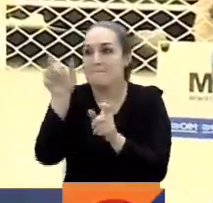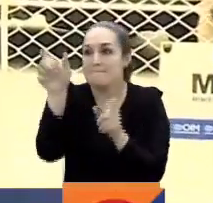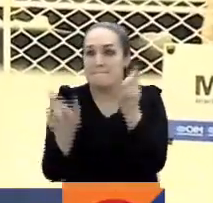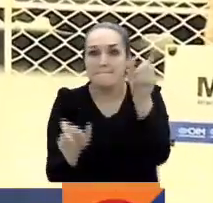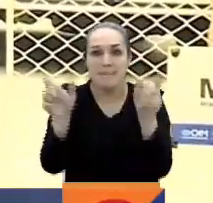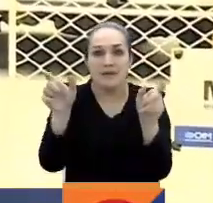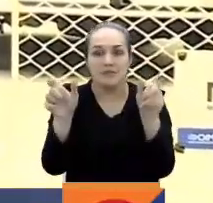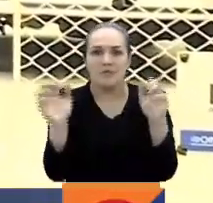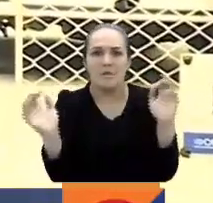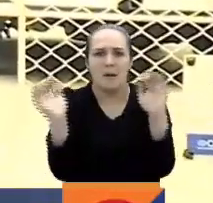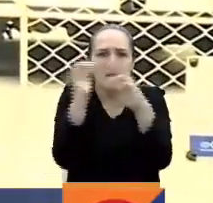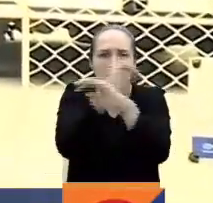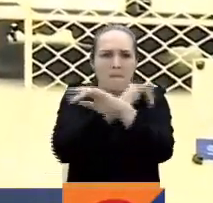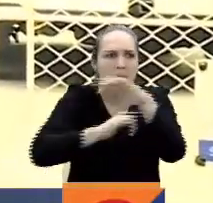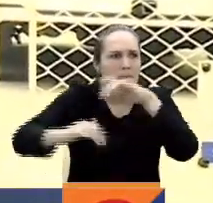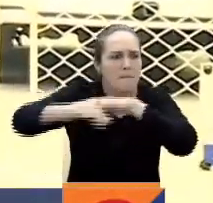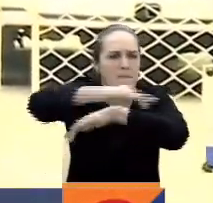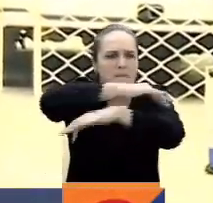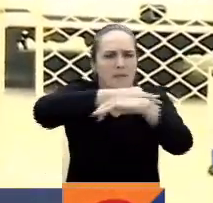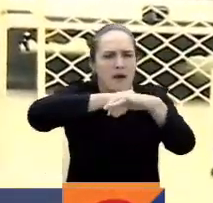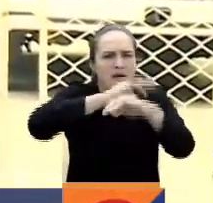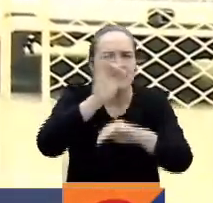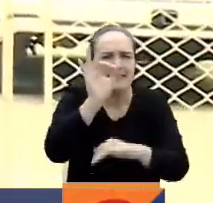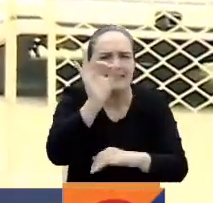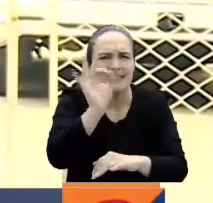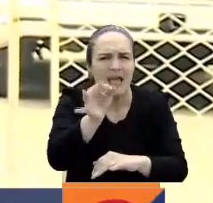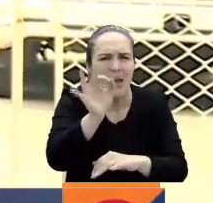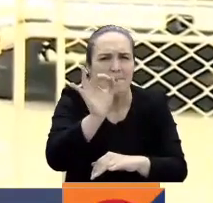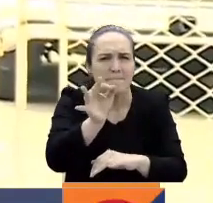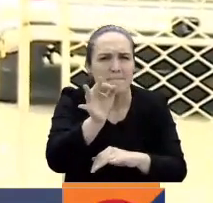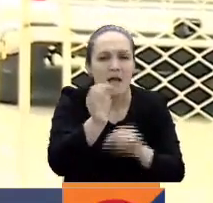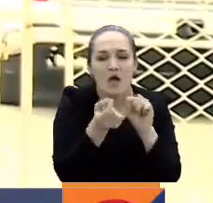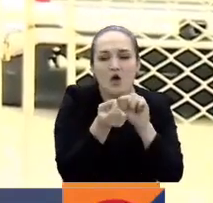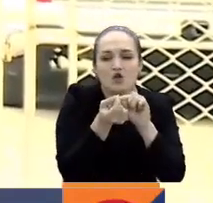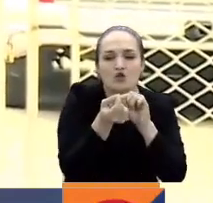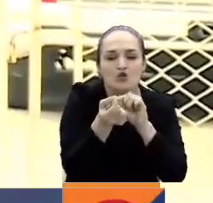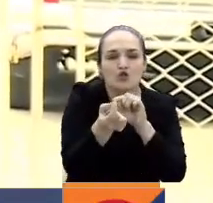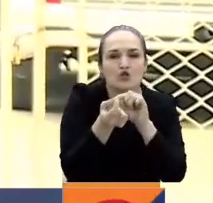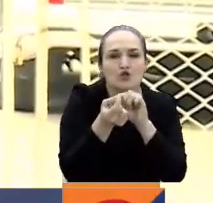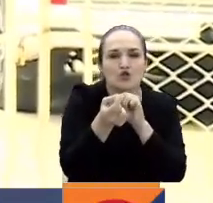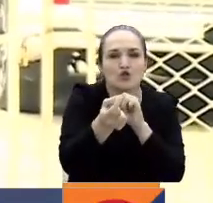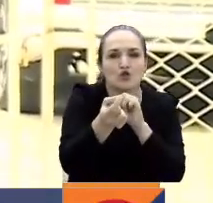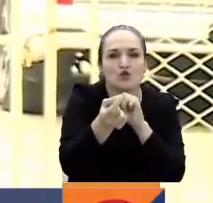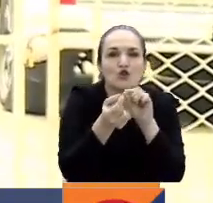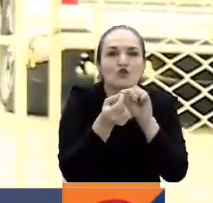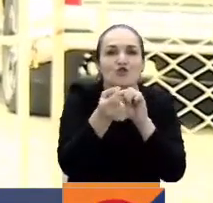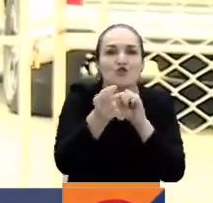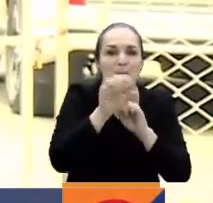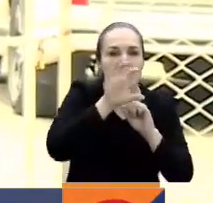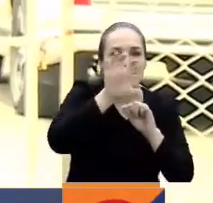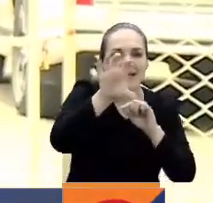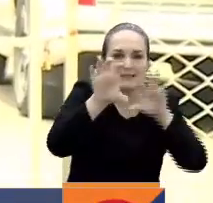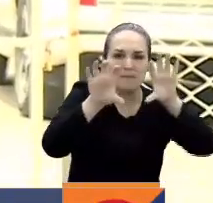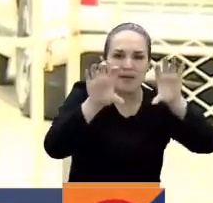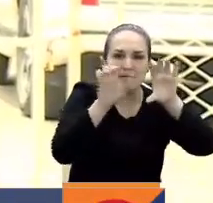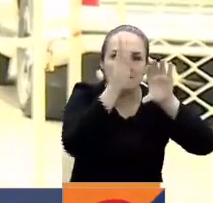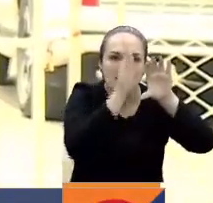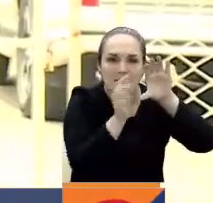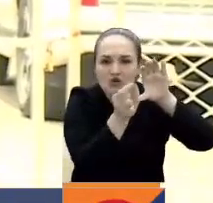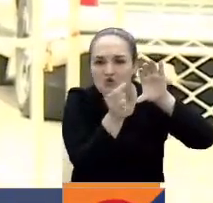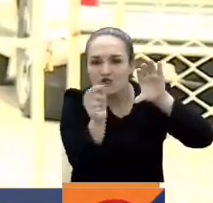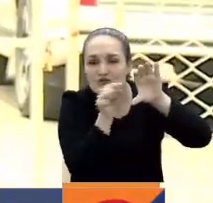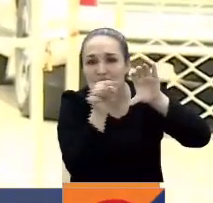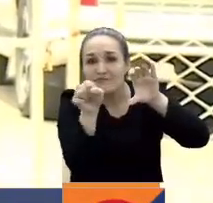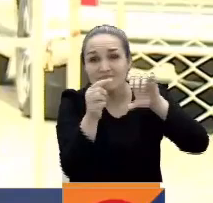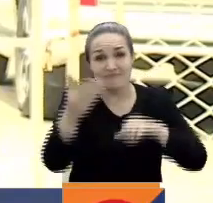encontrará siempre que la mayor cantidad se realiza entre vecinos. Y así